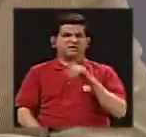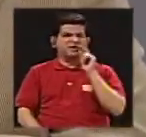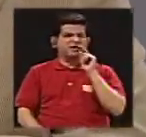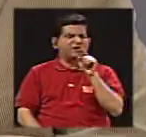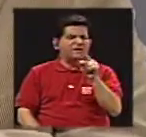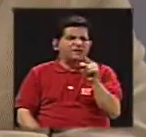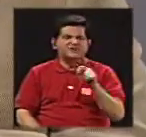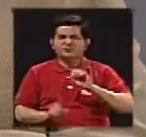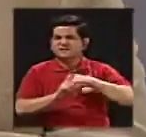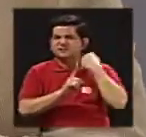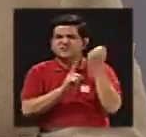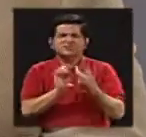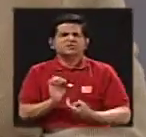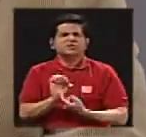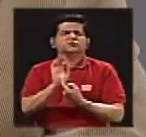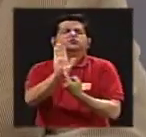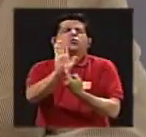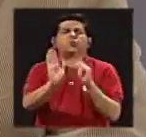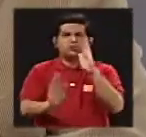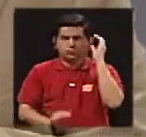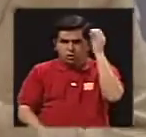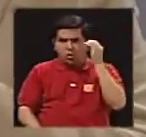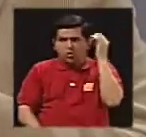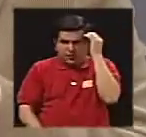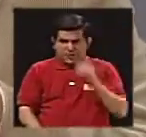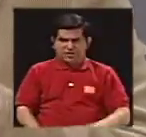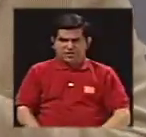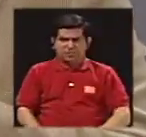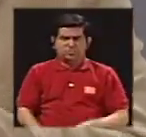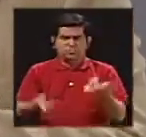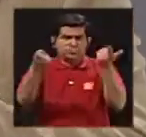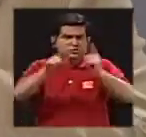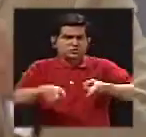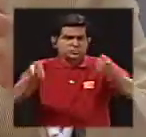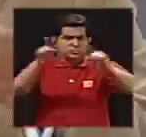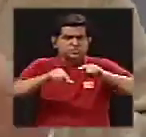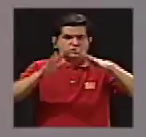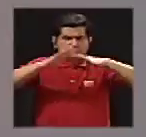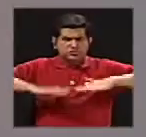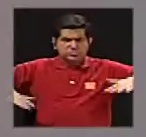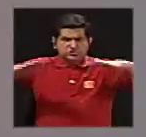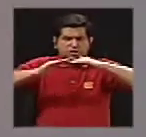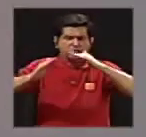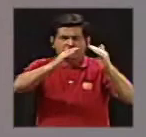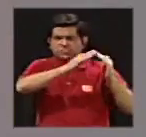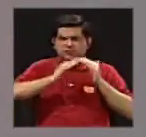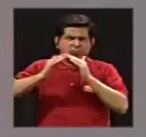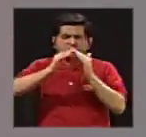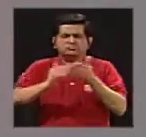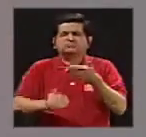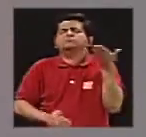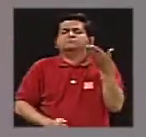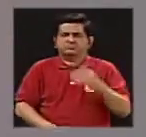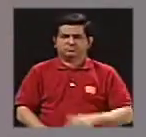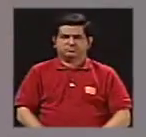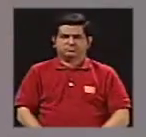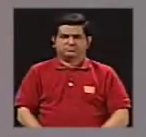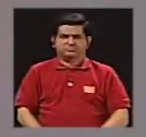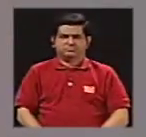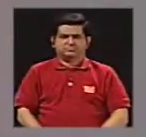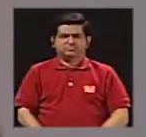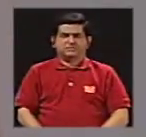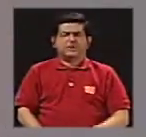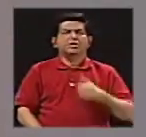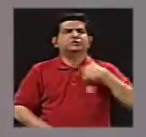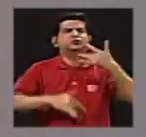estaría reflejando en su opinión de lo lo que está ocurriendo en el ámbito de la comunidad Universitaria bueno